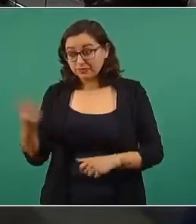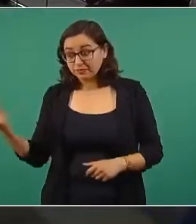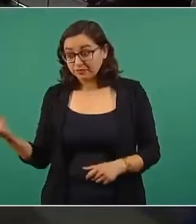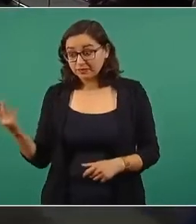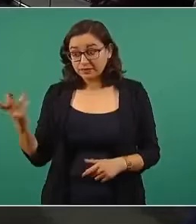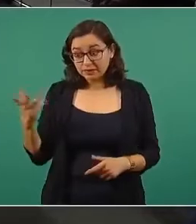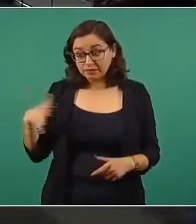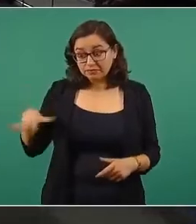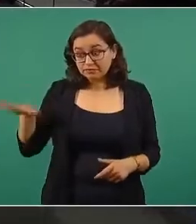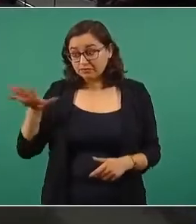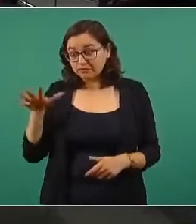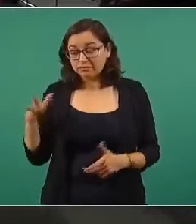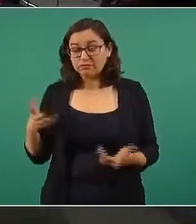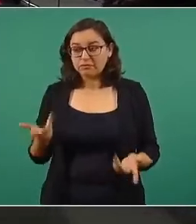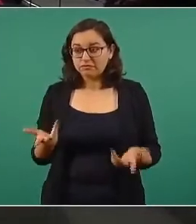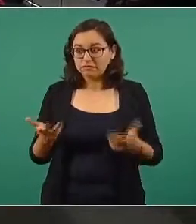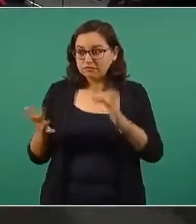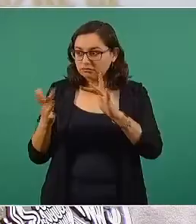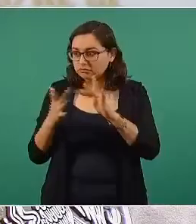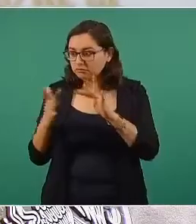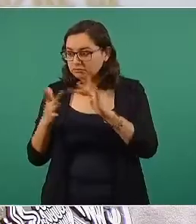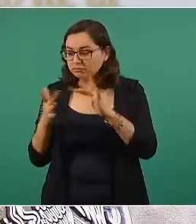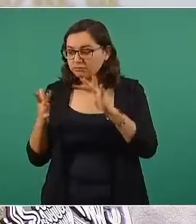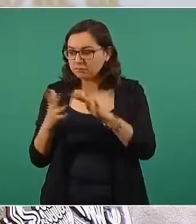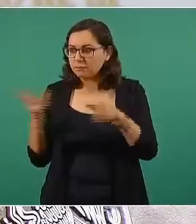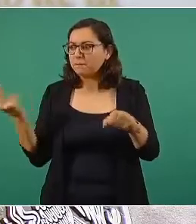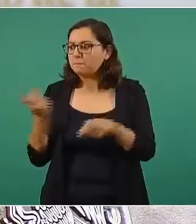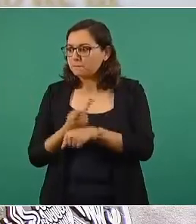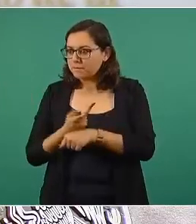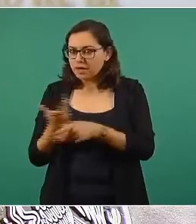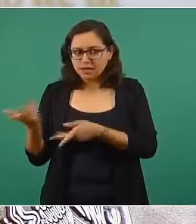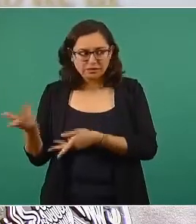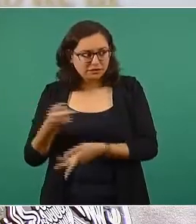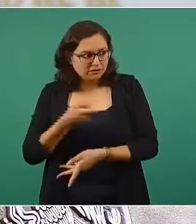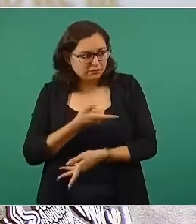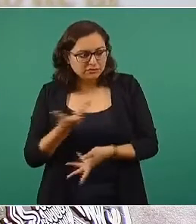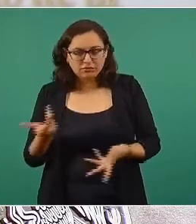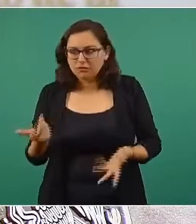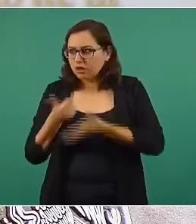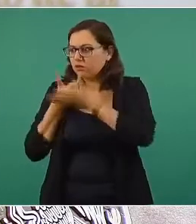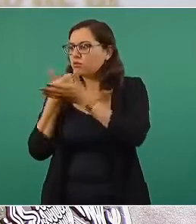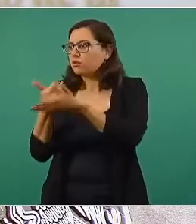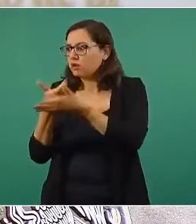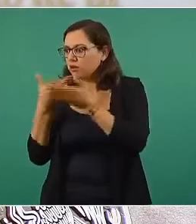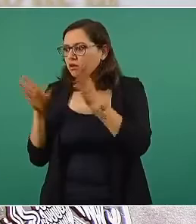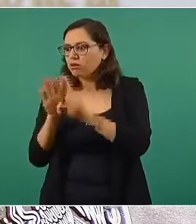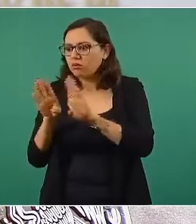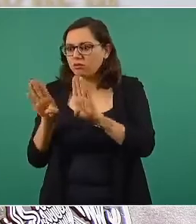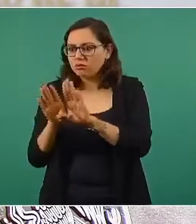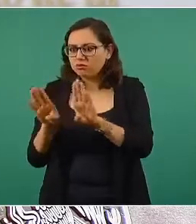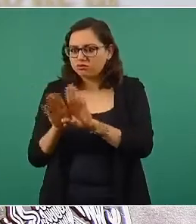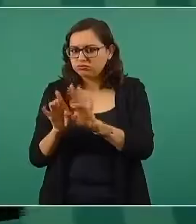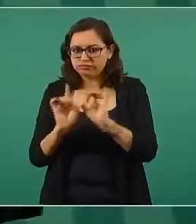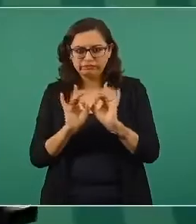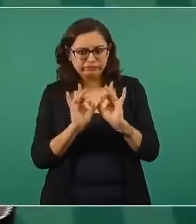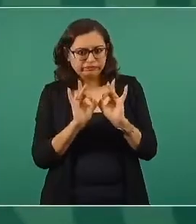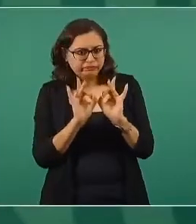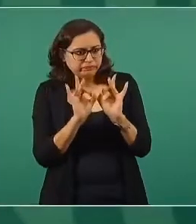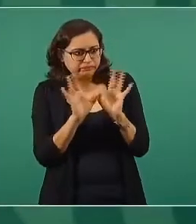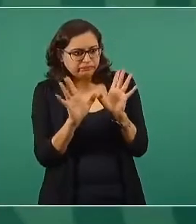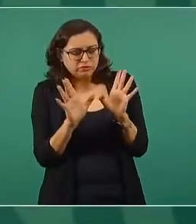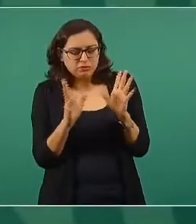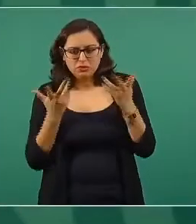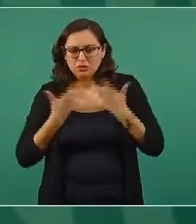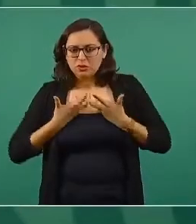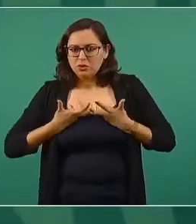porque se va a ver a las familias, pues para ayudar, porque eso es un asunto que